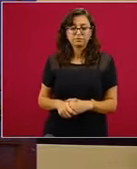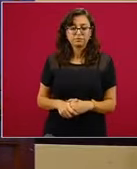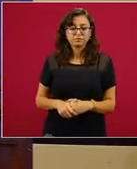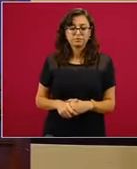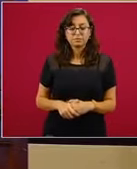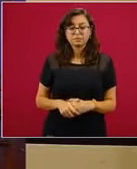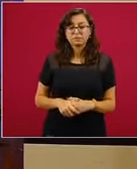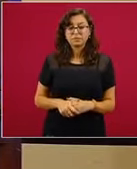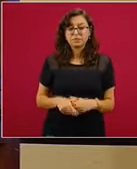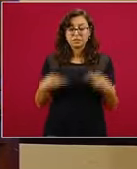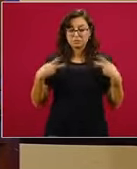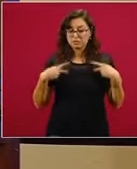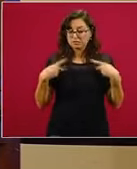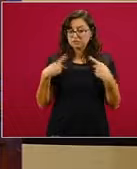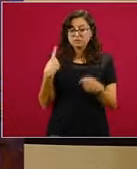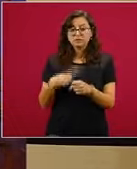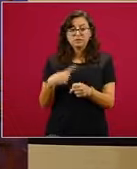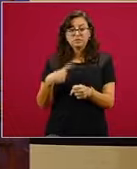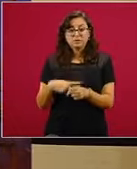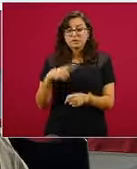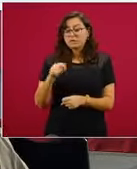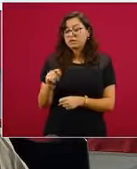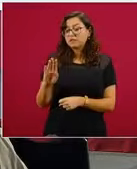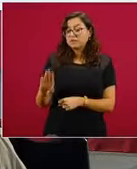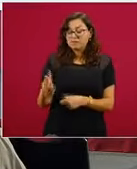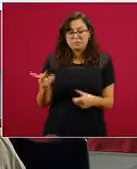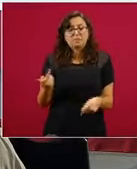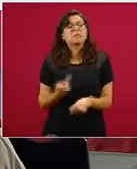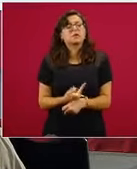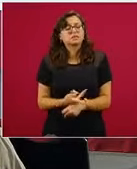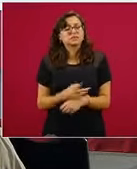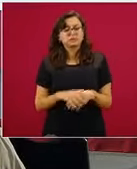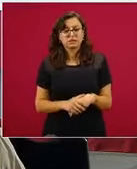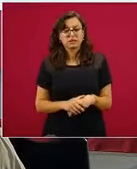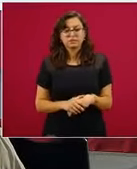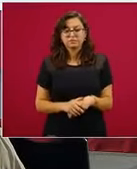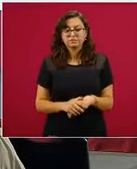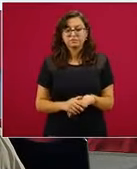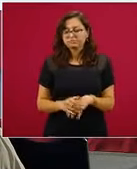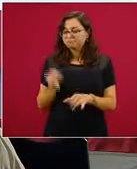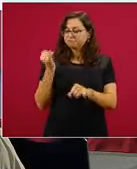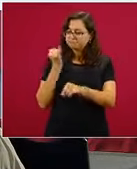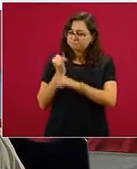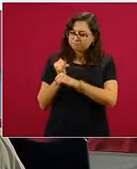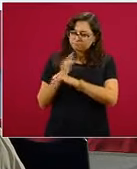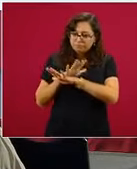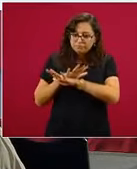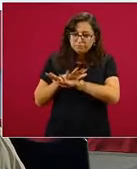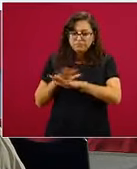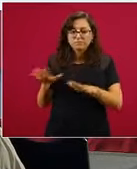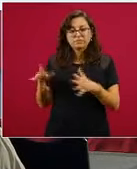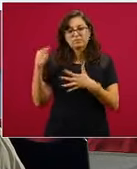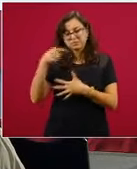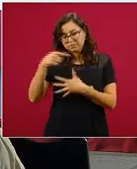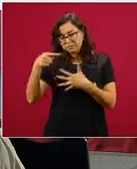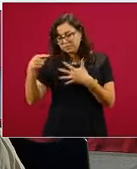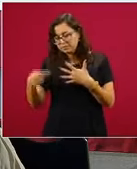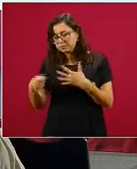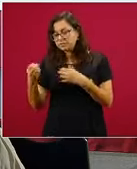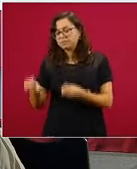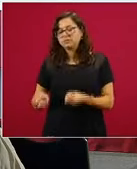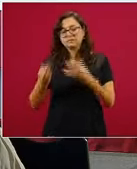persona afectada con tuberculosis? Primeramente, tratamos de informarle todo lo que hay alrededor de su enfermedad. ¿Cuánto tiempo va a